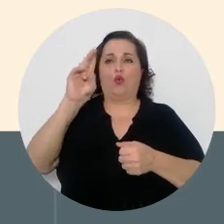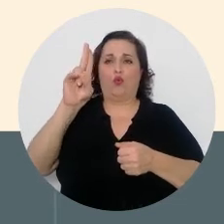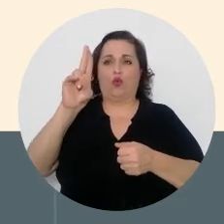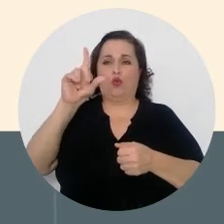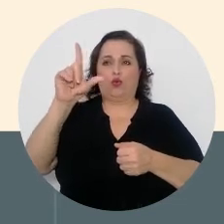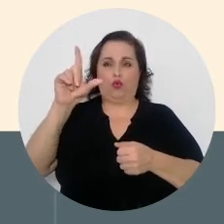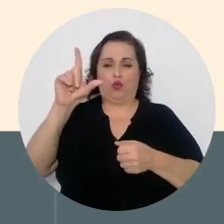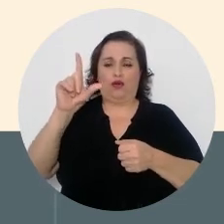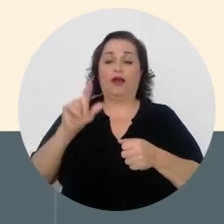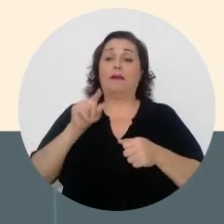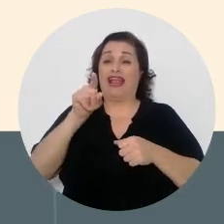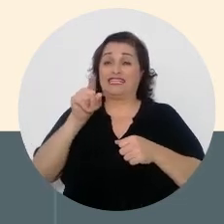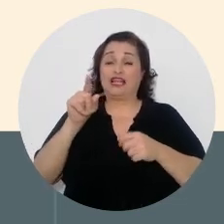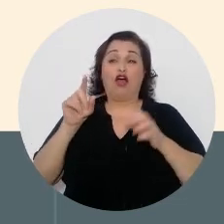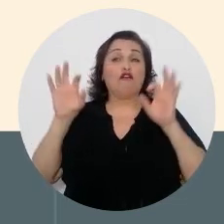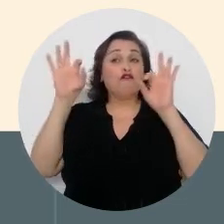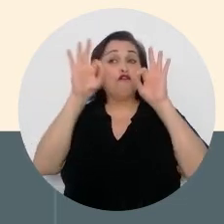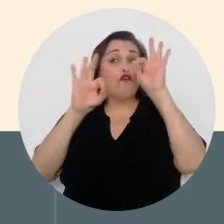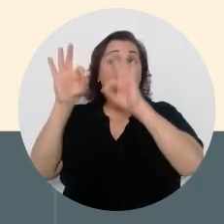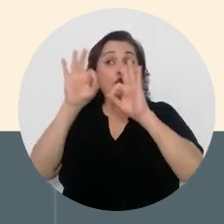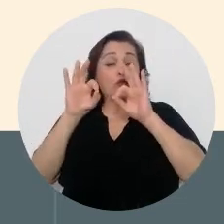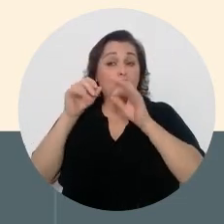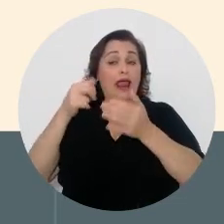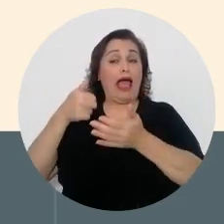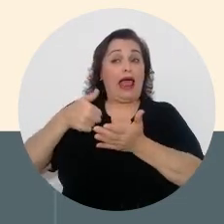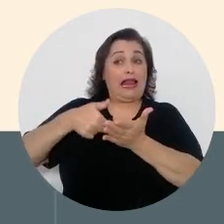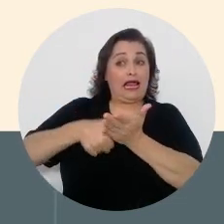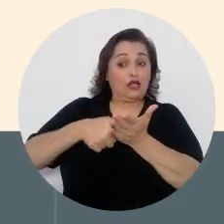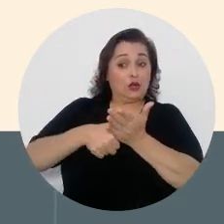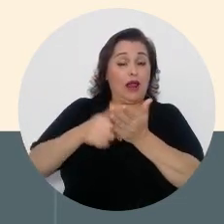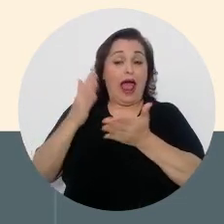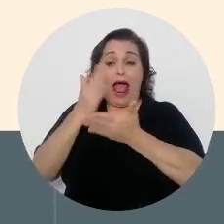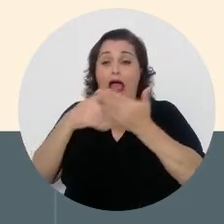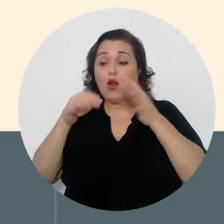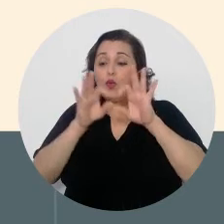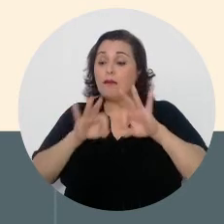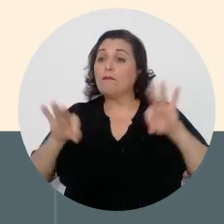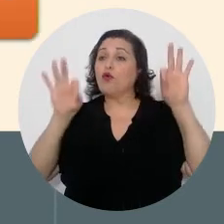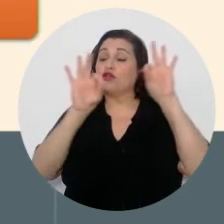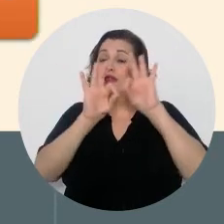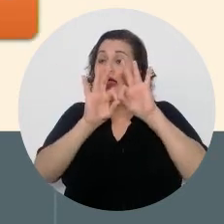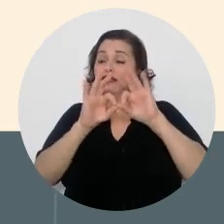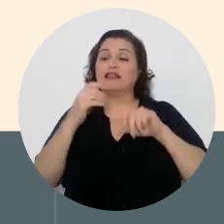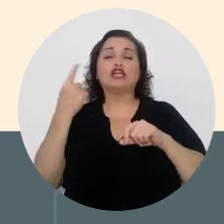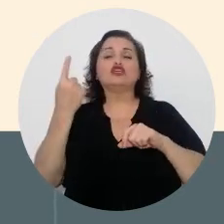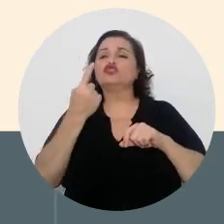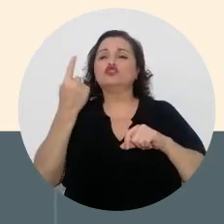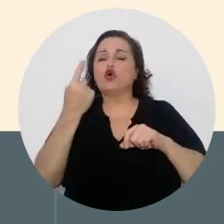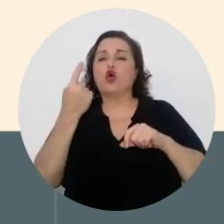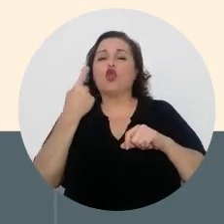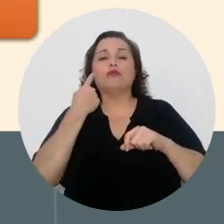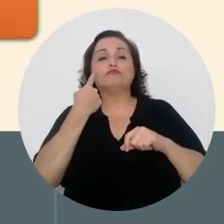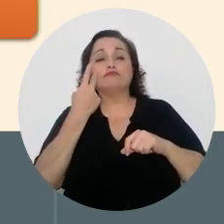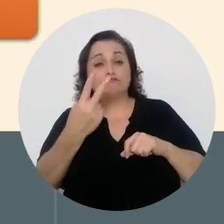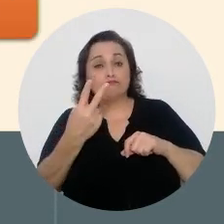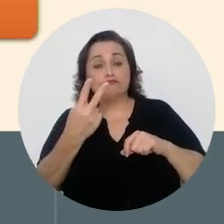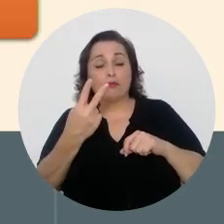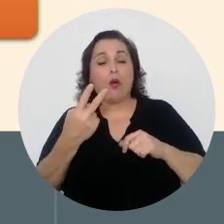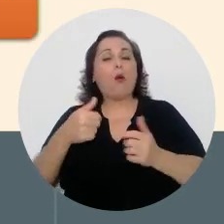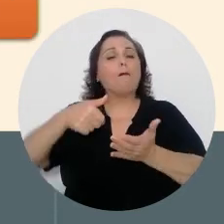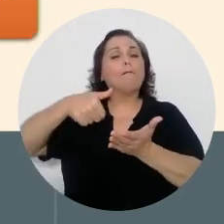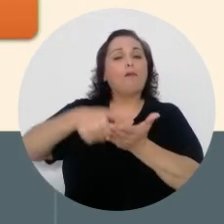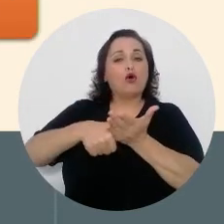curules. Y para esta fórmula electoral, algo muy importante, solo se toman en cuenta los